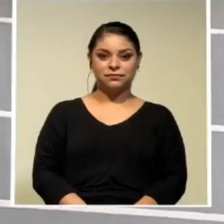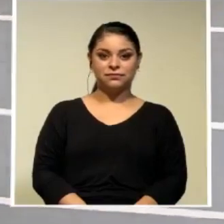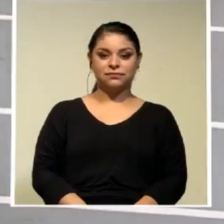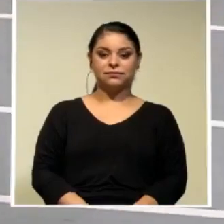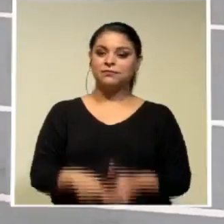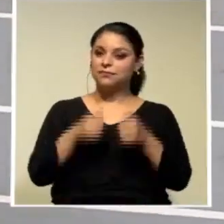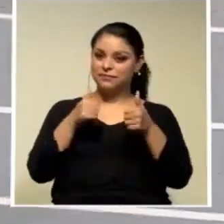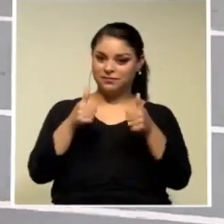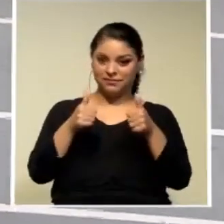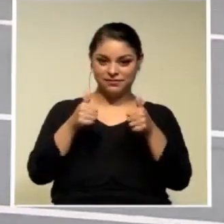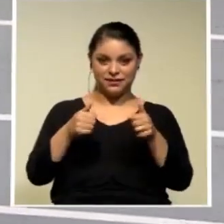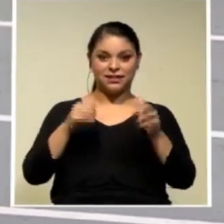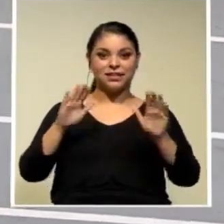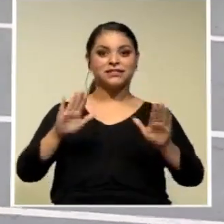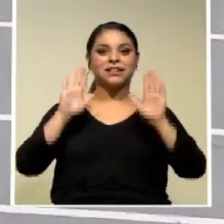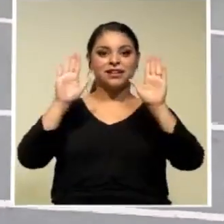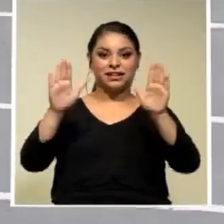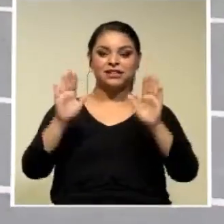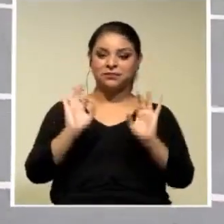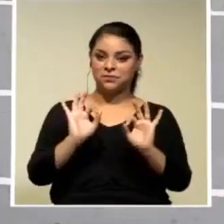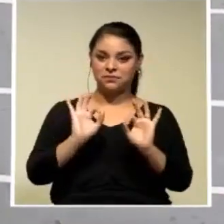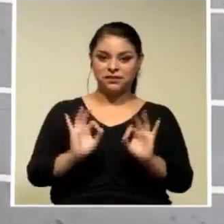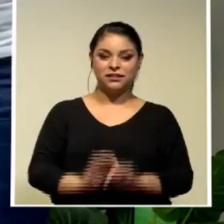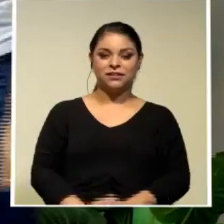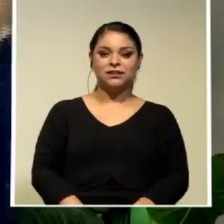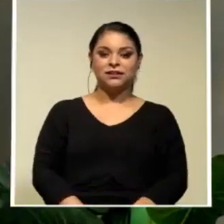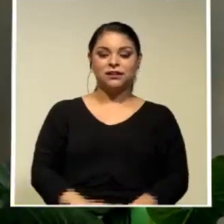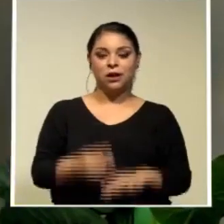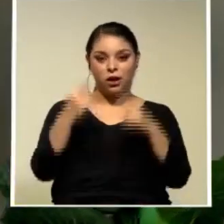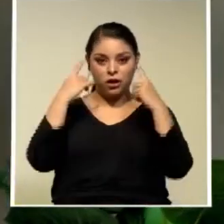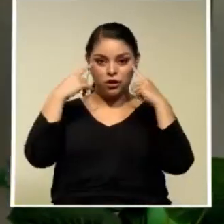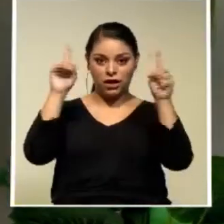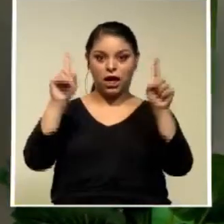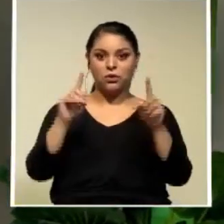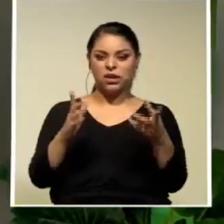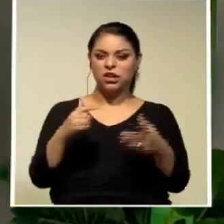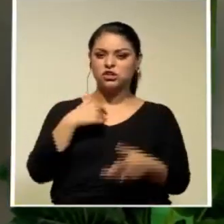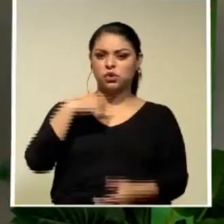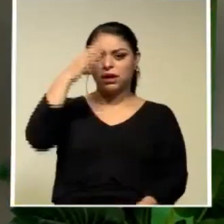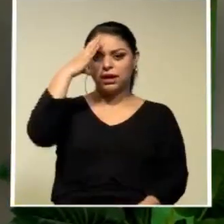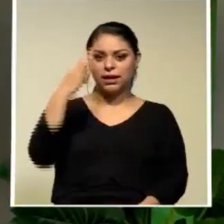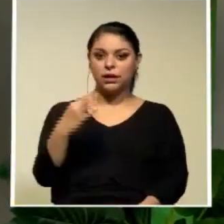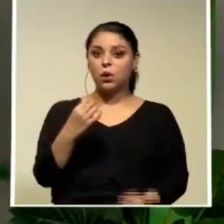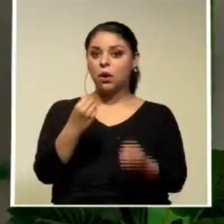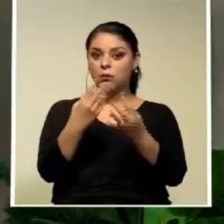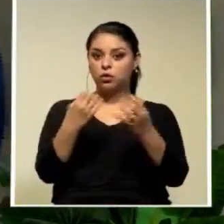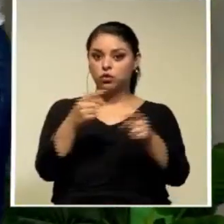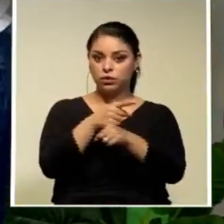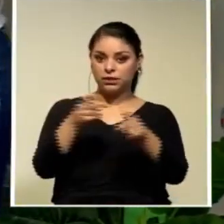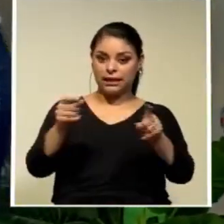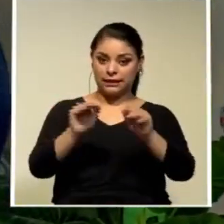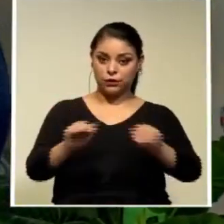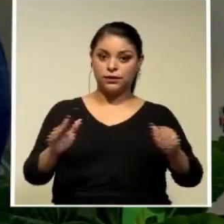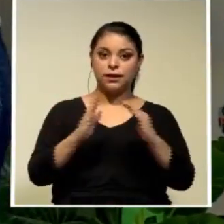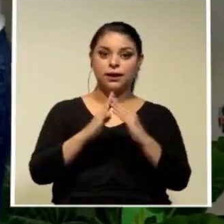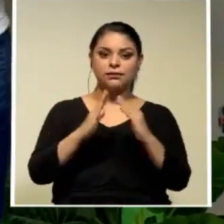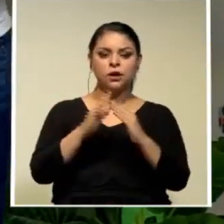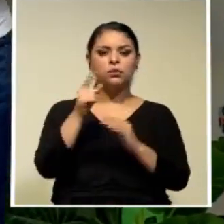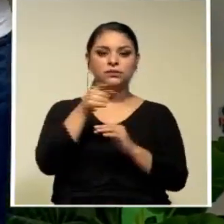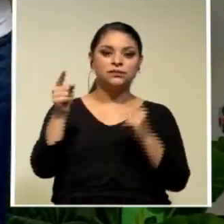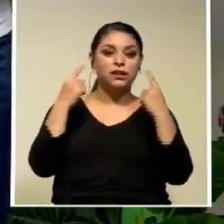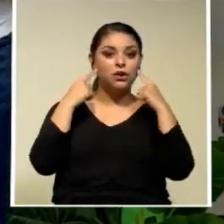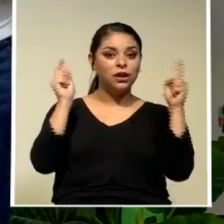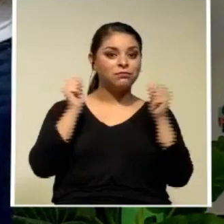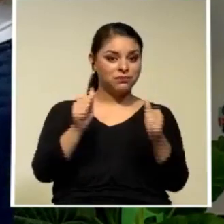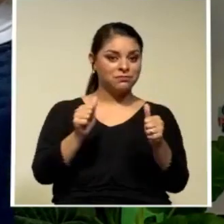¡Esto! ¡Excelente! ¡Ah! Muy bien, lo logré. Bueno, intuyo que muchos niños y niñas en casa lo hicieron súper bien, ¿verdad,